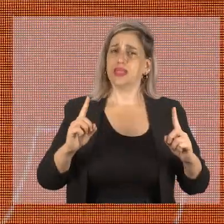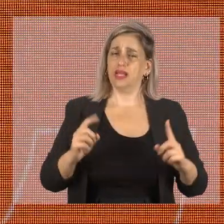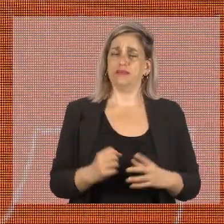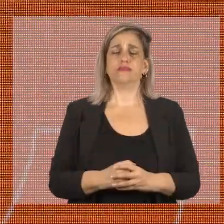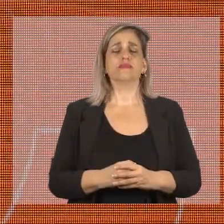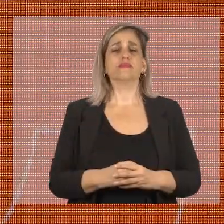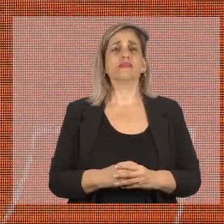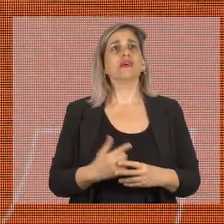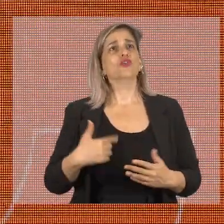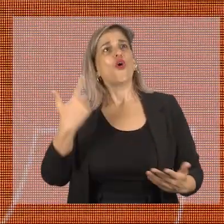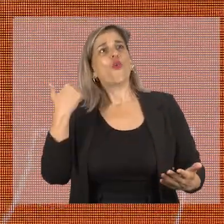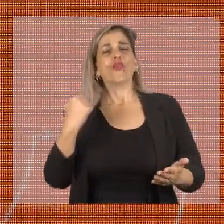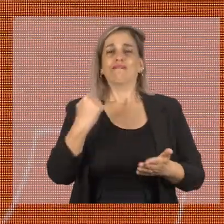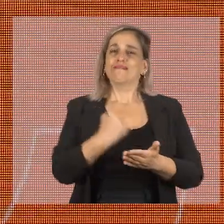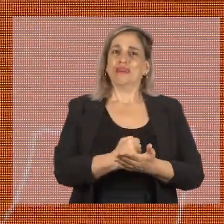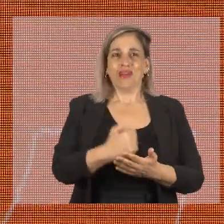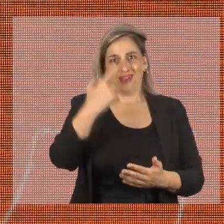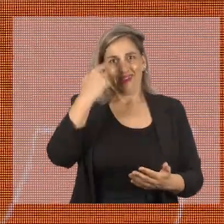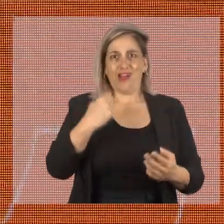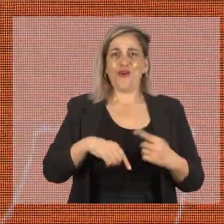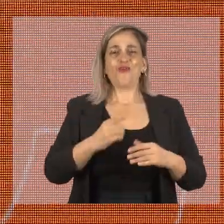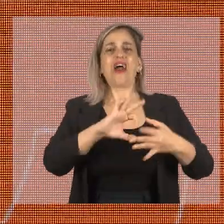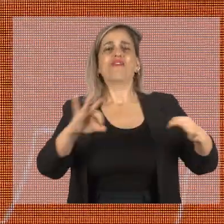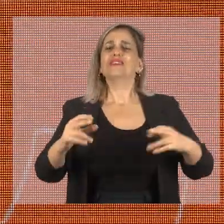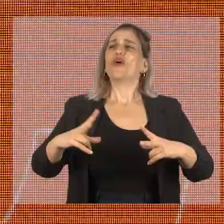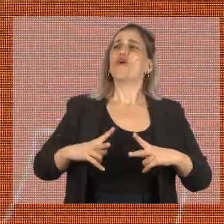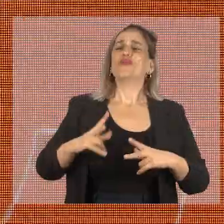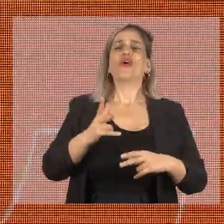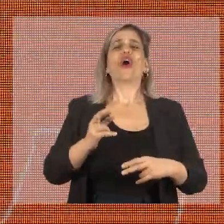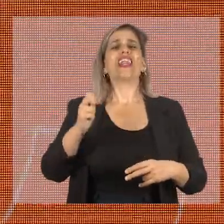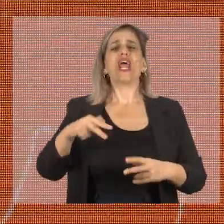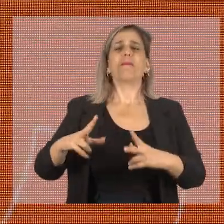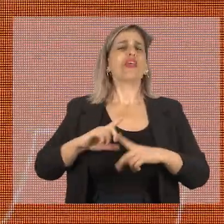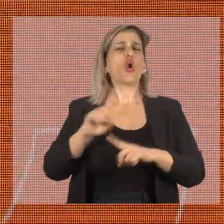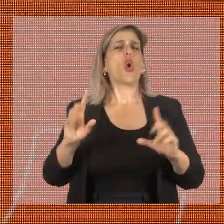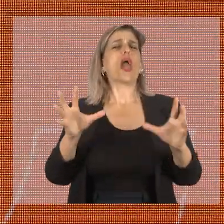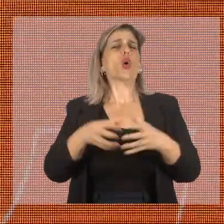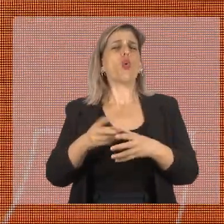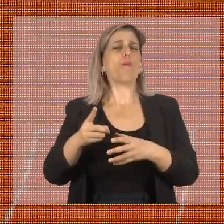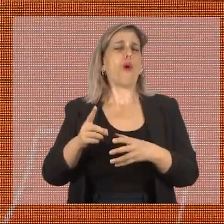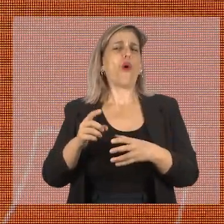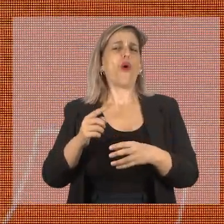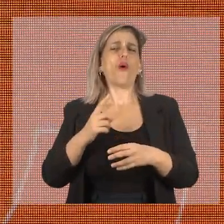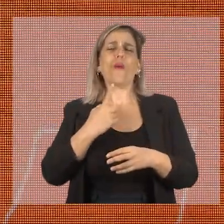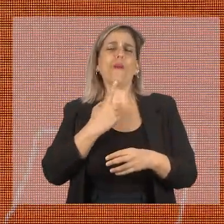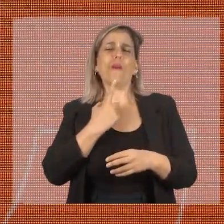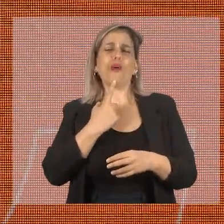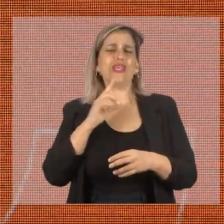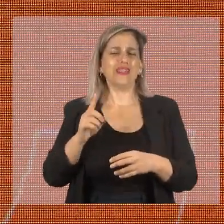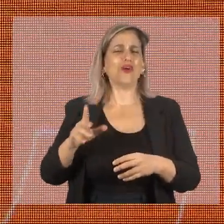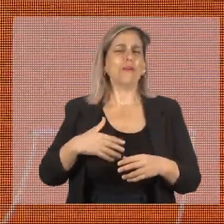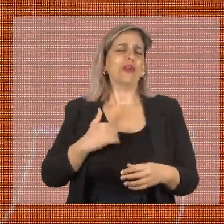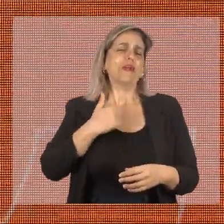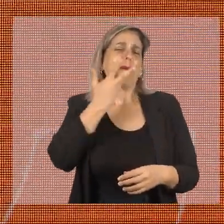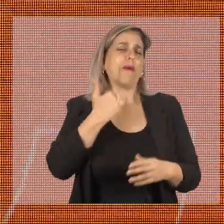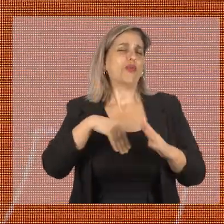A mí me marcó mucho una frase que, mira, Hernán fue el que me dijo que no era de una juventud partidaria, pero para mí es mucho más romántico mi explicación